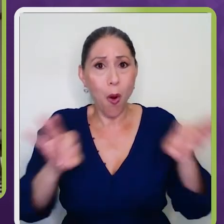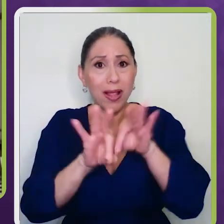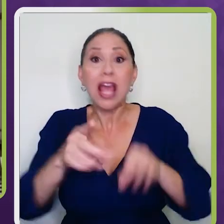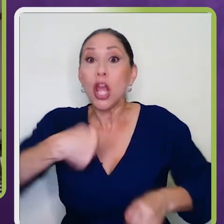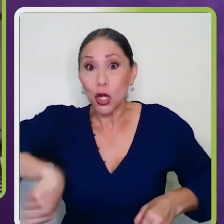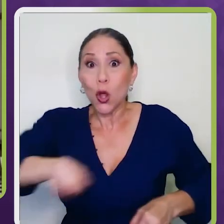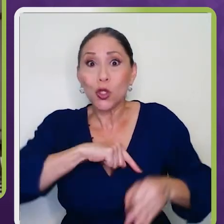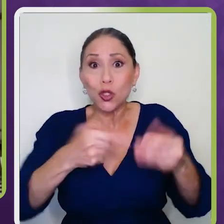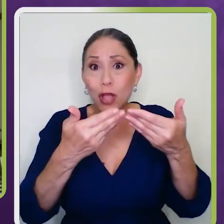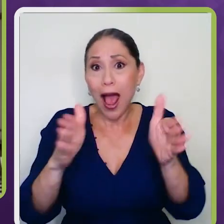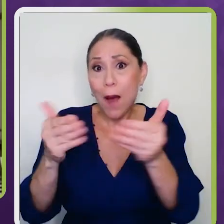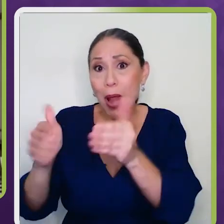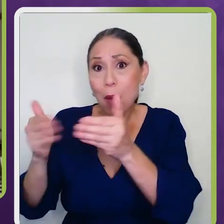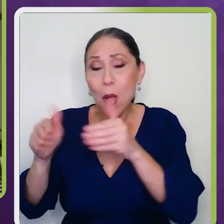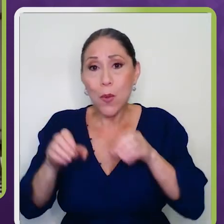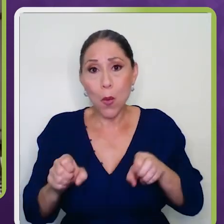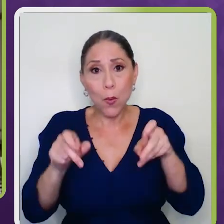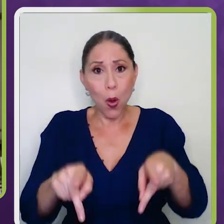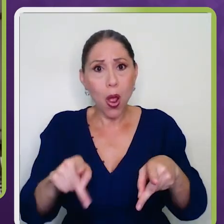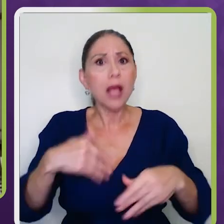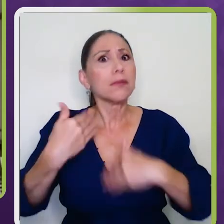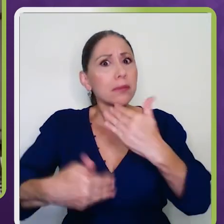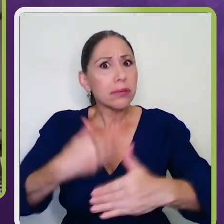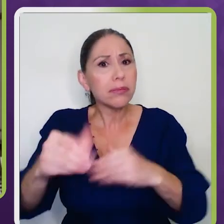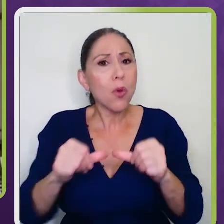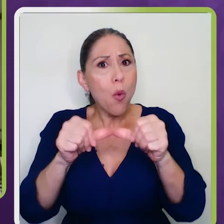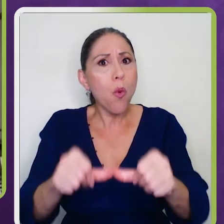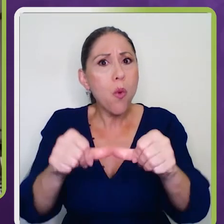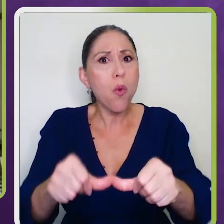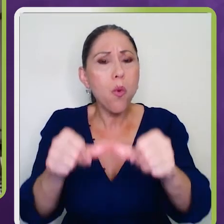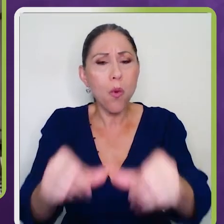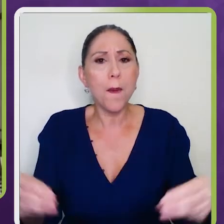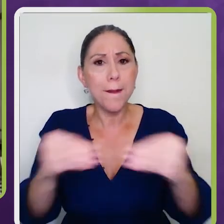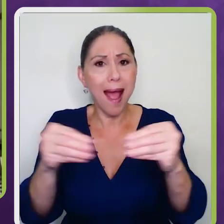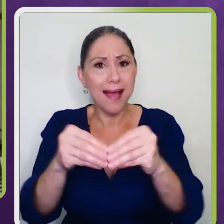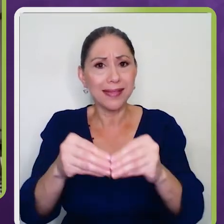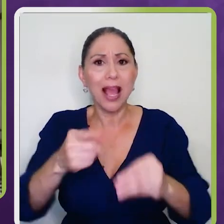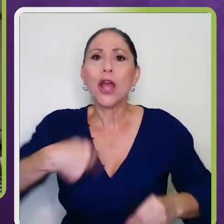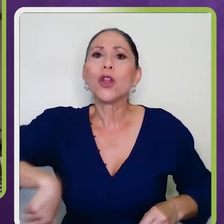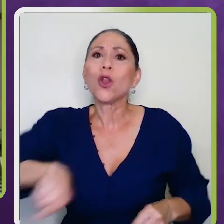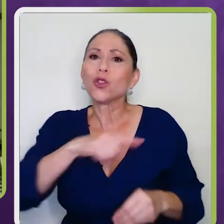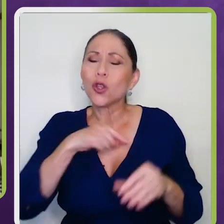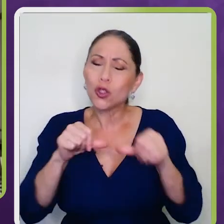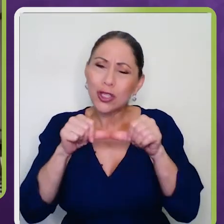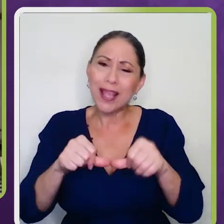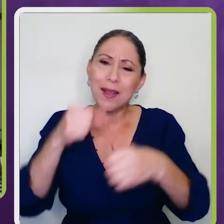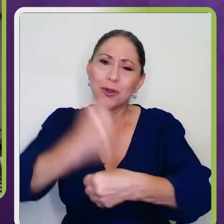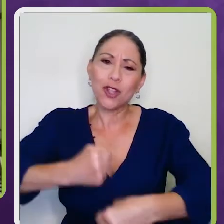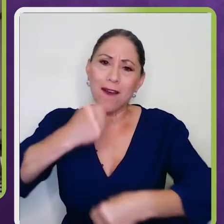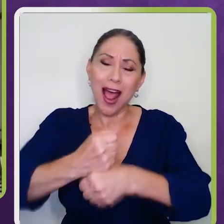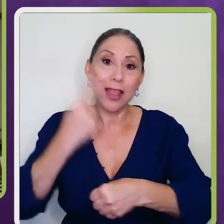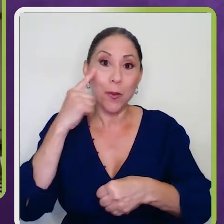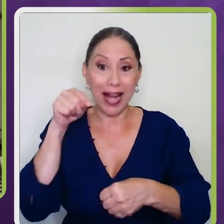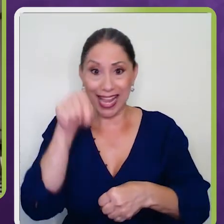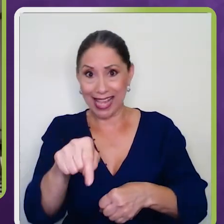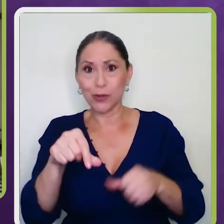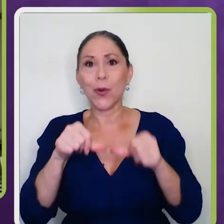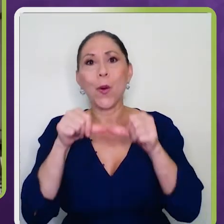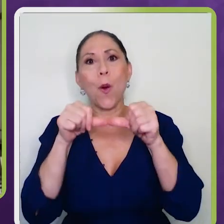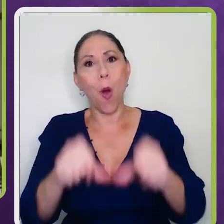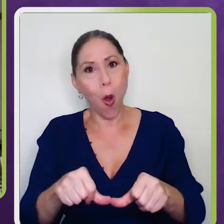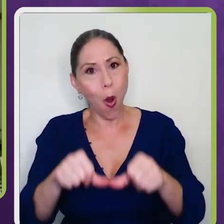generar espacios y seguirán creciendo y seguiremos trabajando en la sostenibilidad de este tipo de nicho,